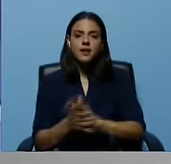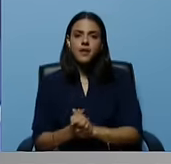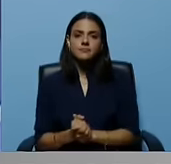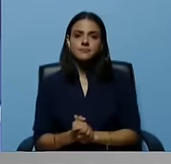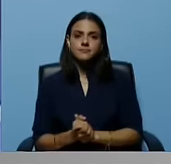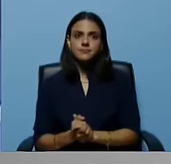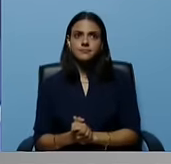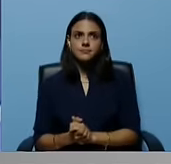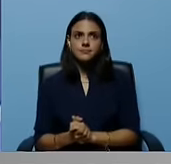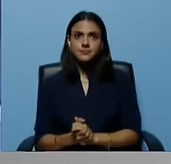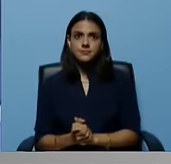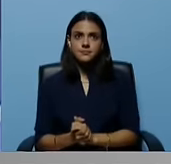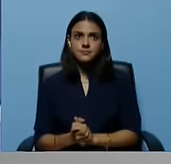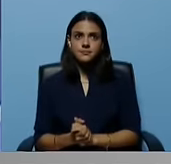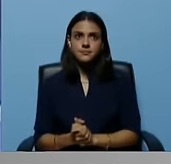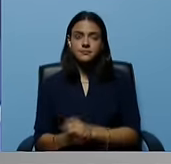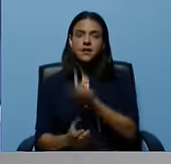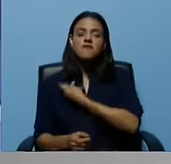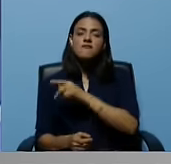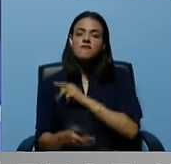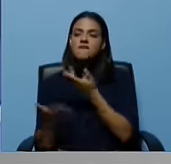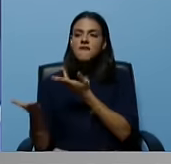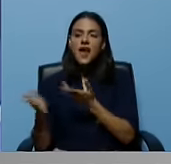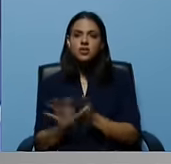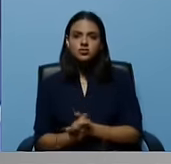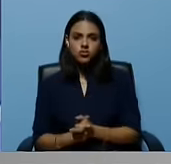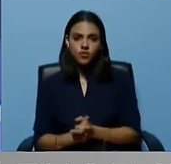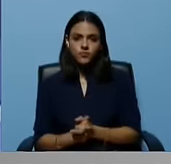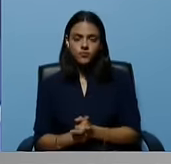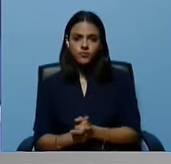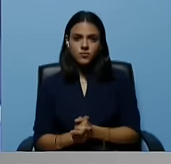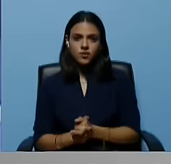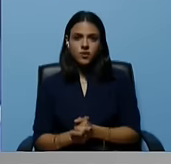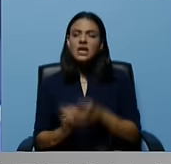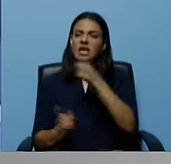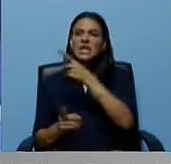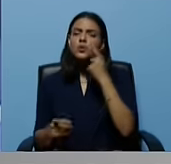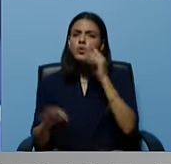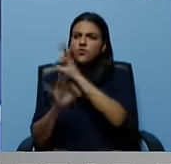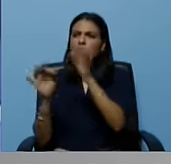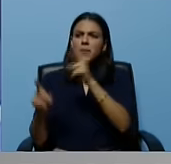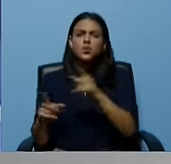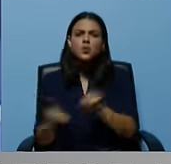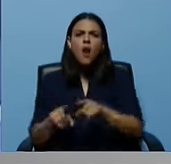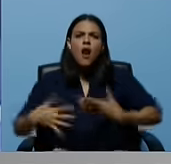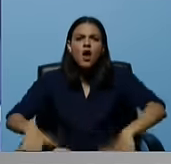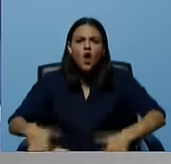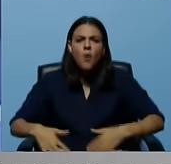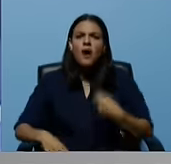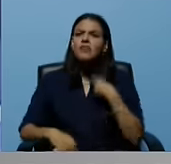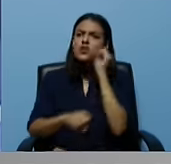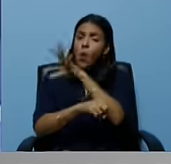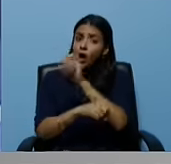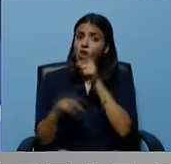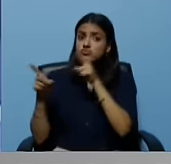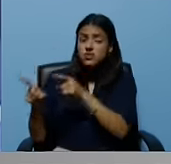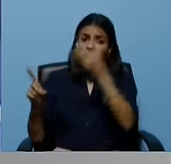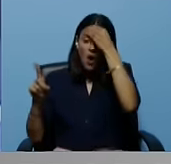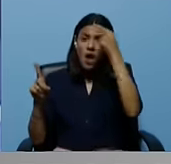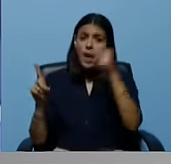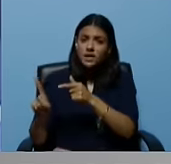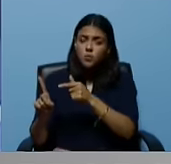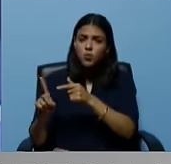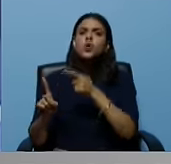especie falsaria y que en todo caso lo hace quedar como un cobarde. Yo le recomendaría más bien